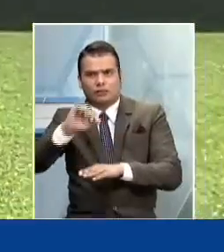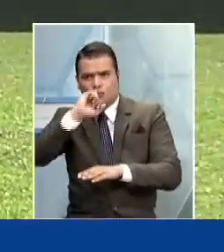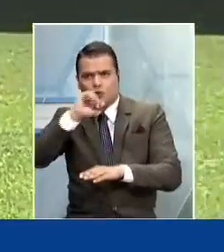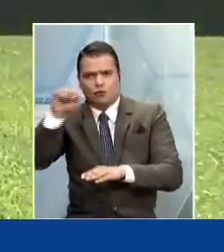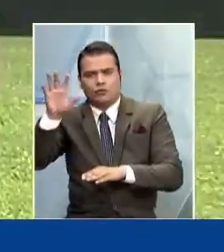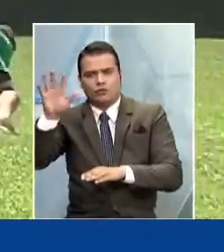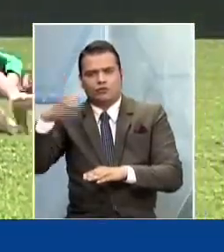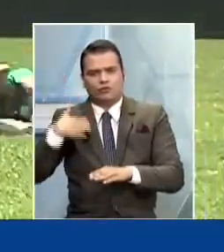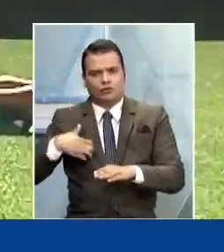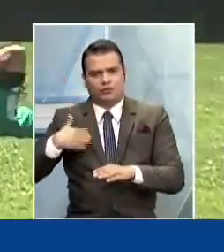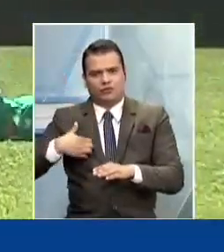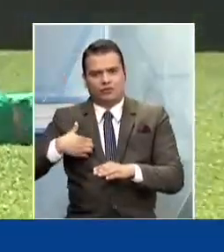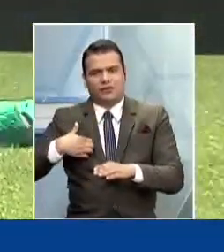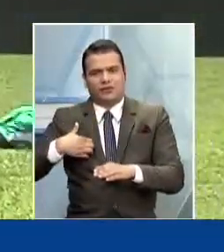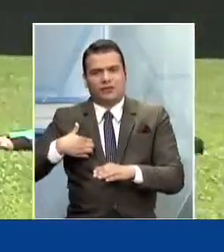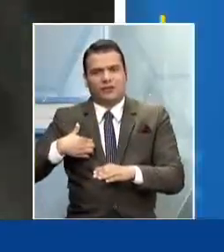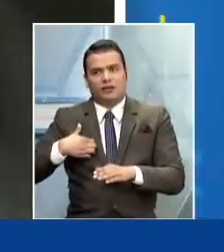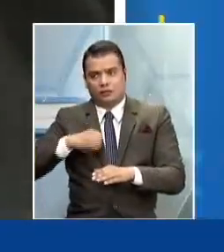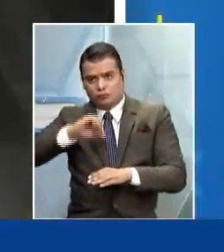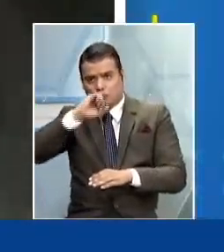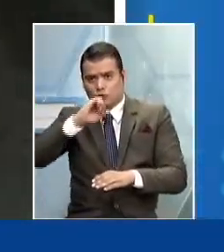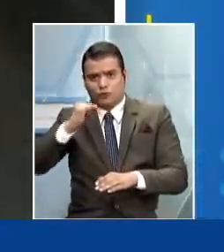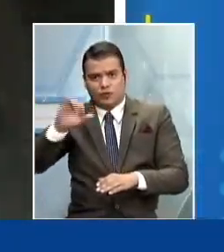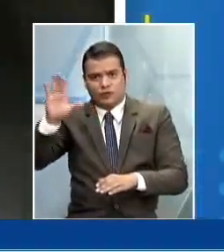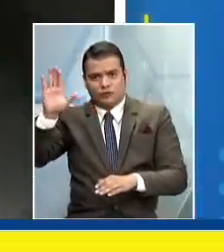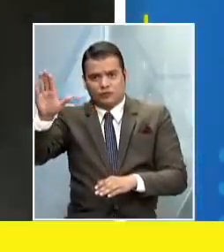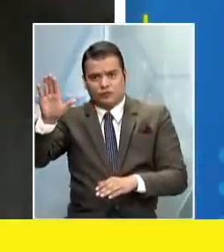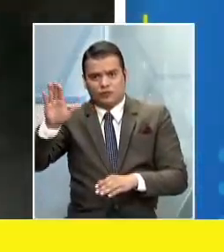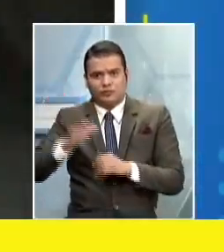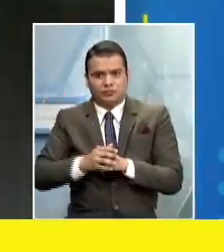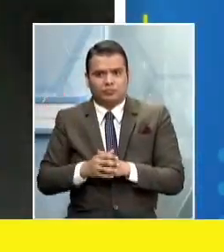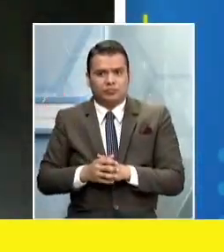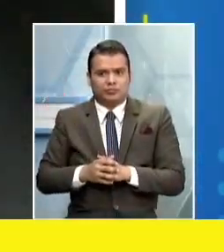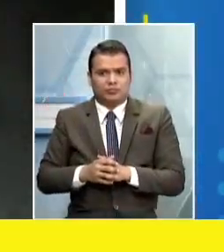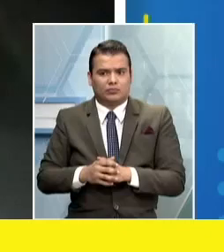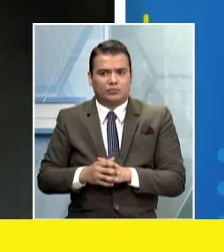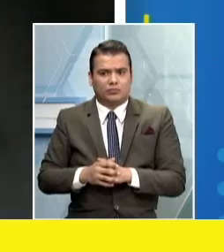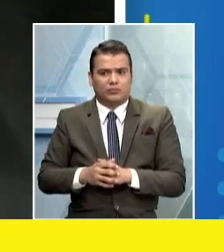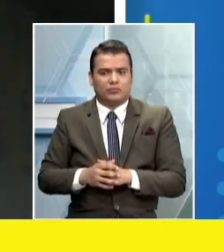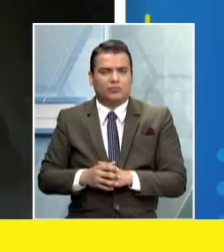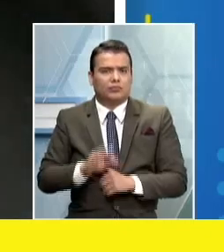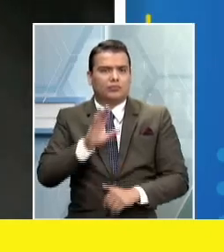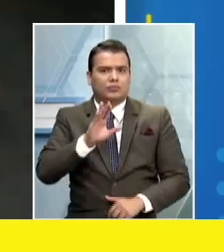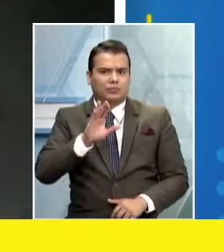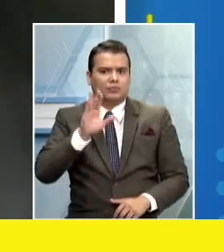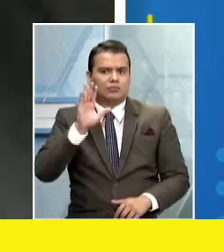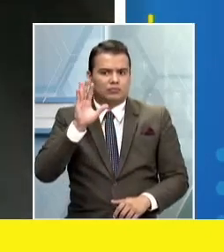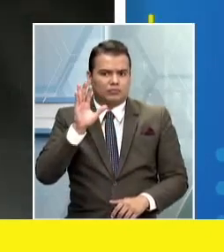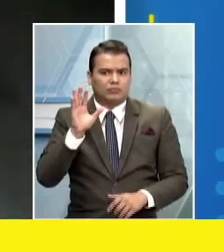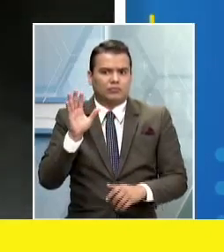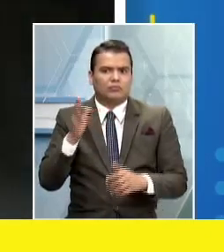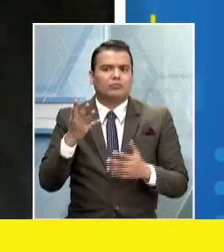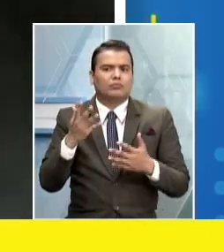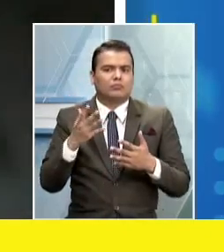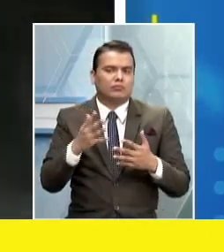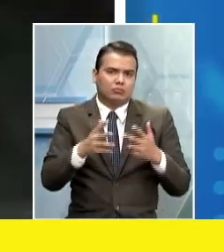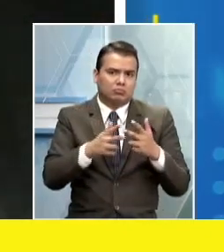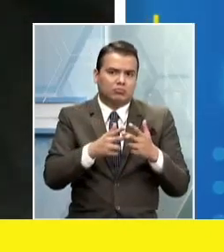dirige hace 6 temporadas Marcelo Gallardo. Él es un profesional completo, él ama al Deportivo Cali y lo ha manifestado,